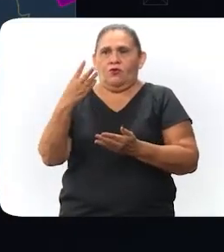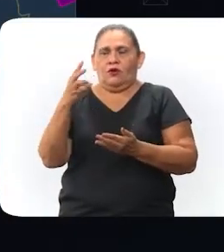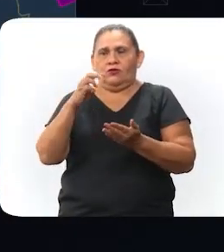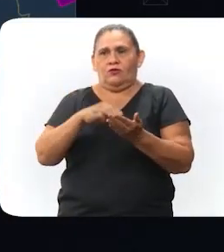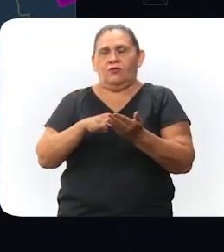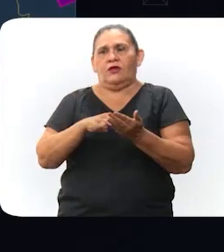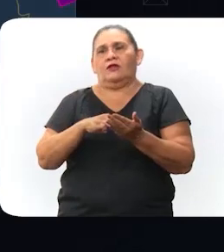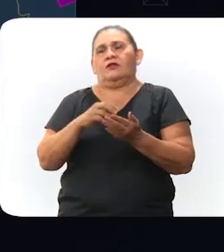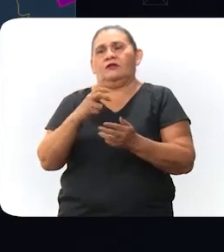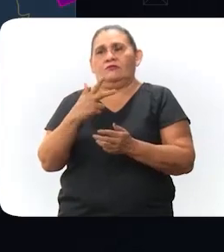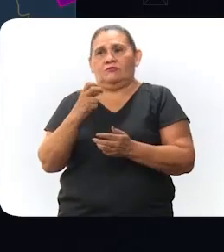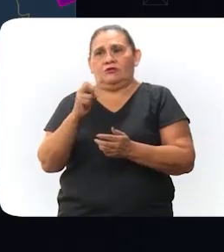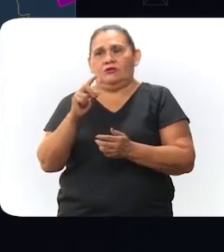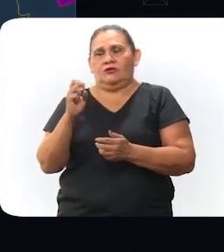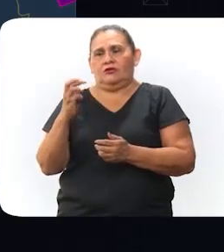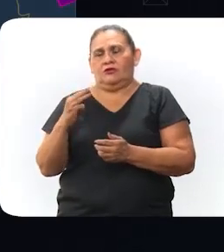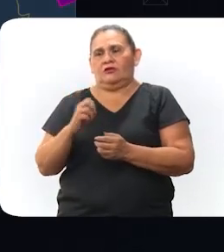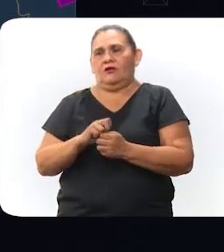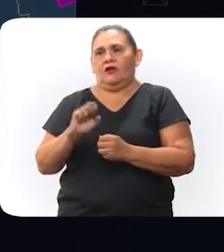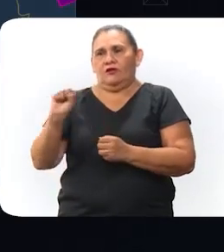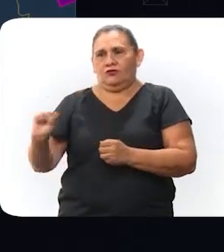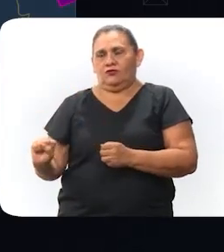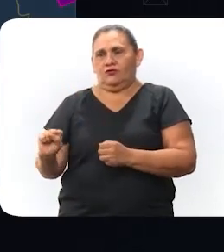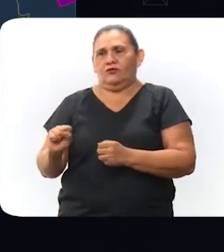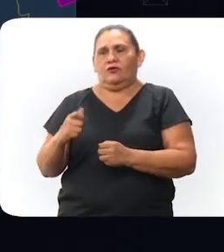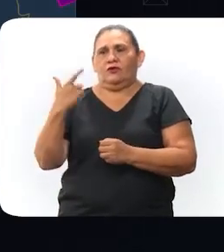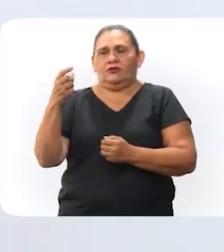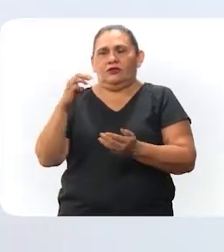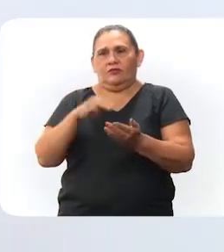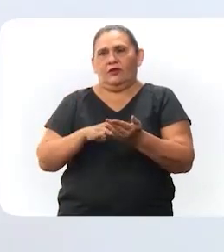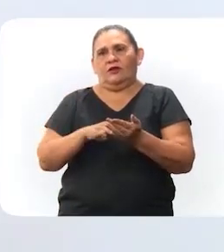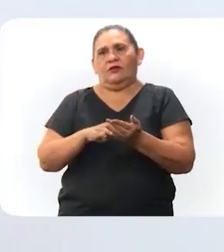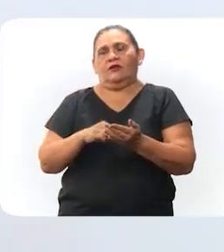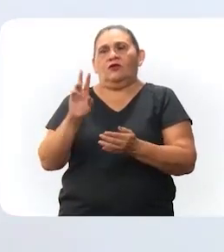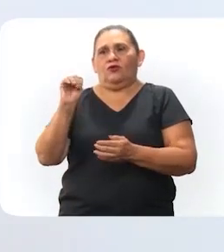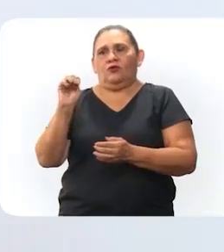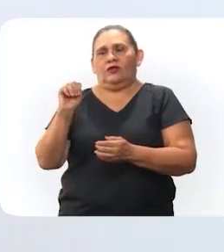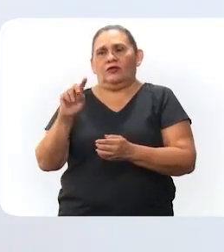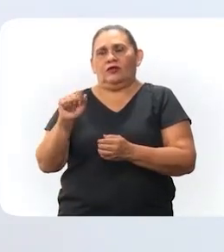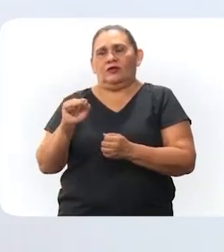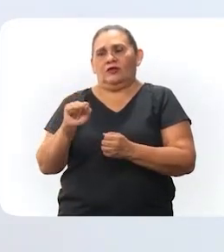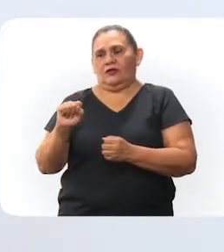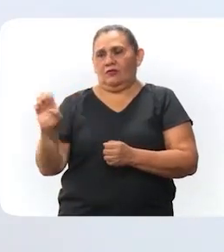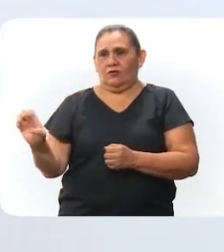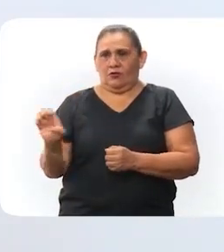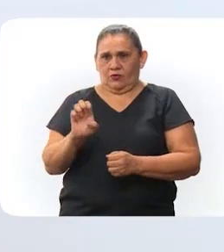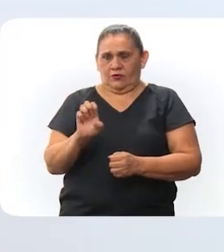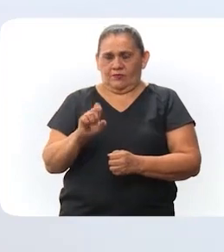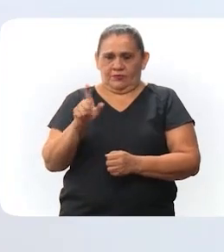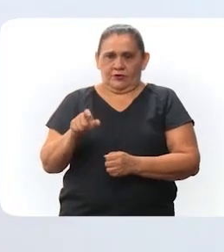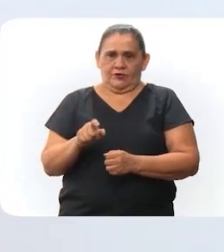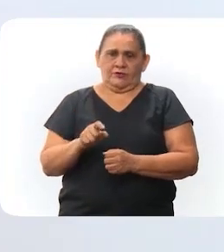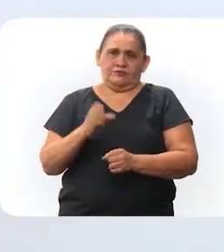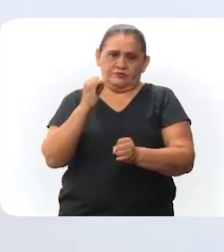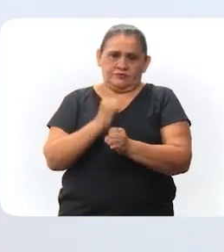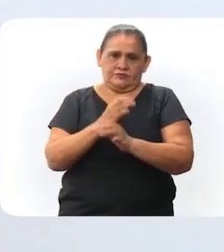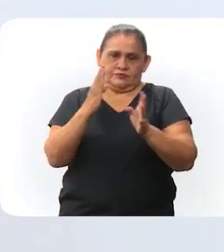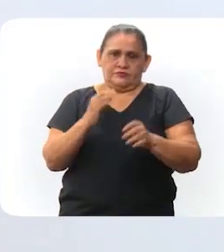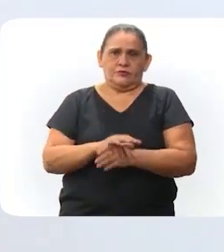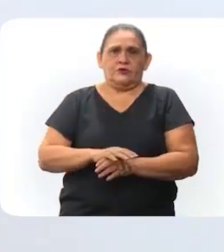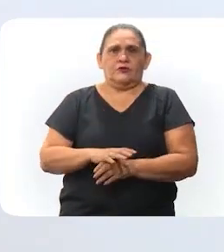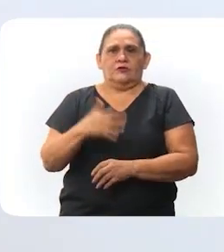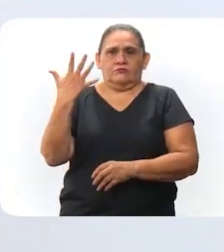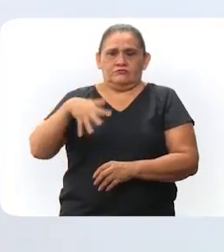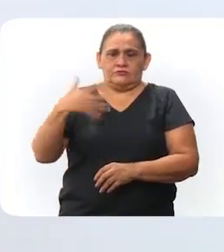4.793 en la zona sur, 7.900 en la zona poniente. Lamentablemente en este parte médico informamos de